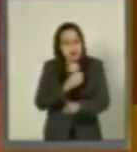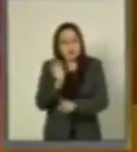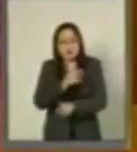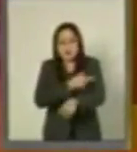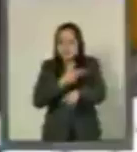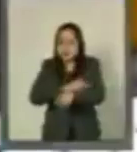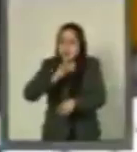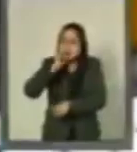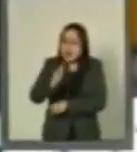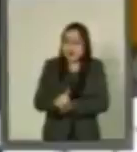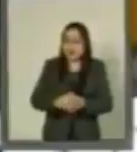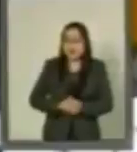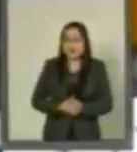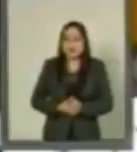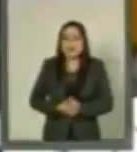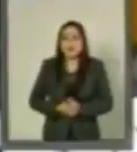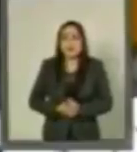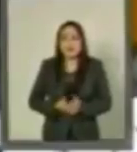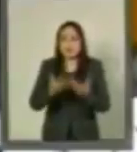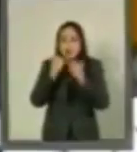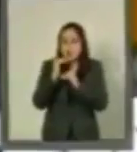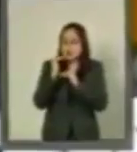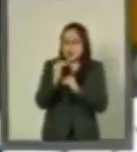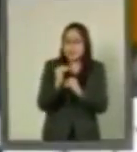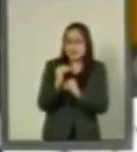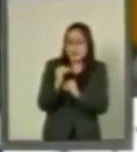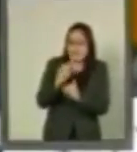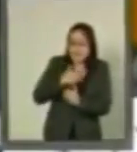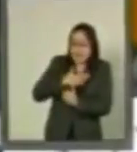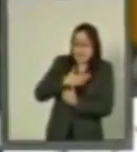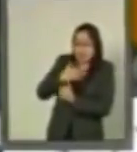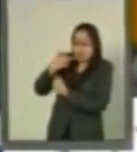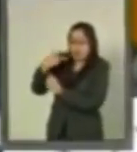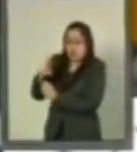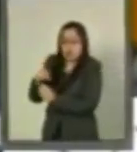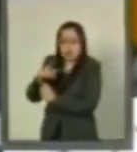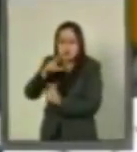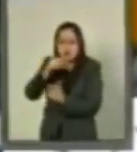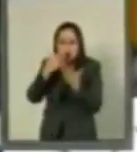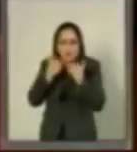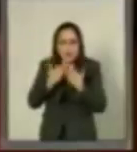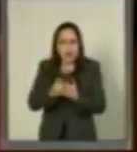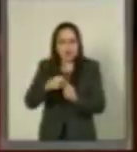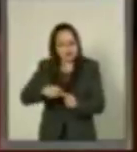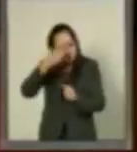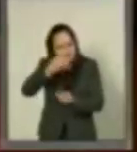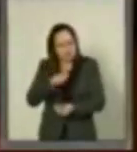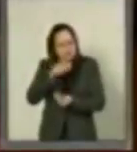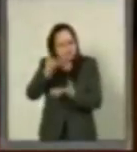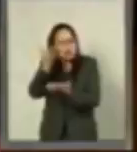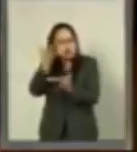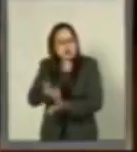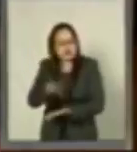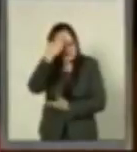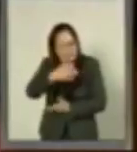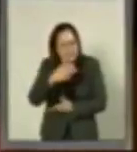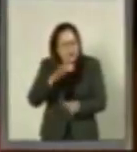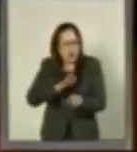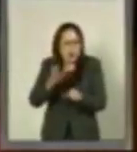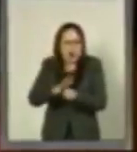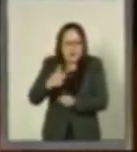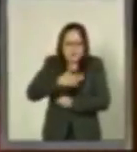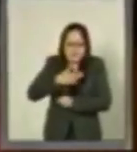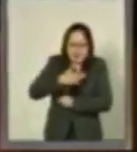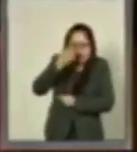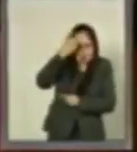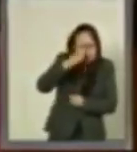de fondo. No hay límites. Yo espero que usted sepa que no hay límites, que no hay límites